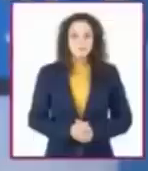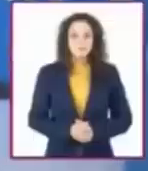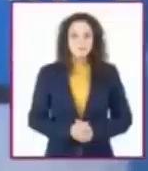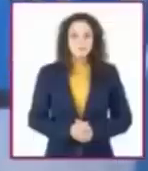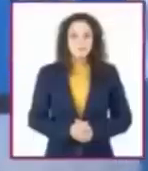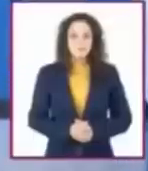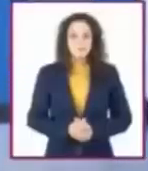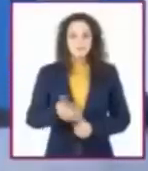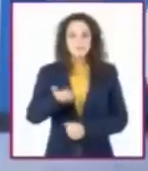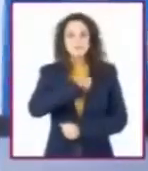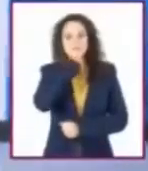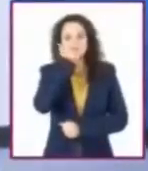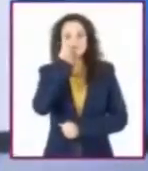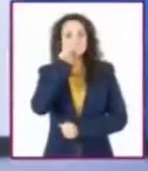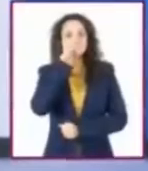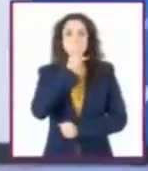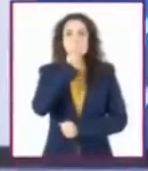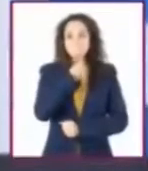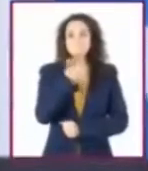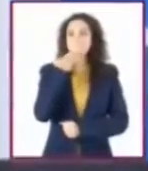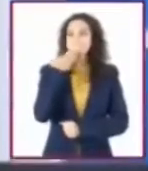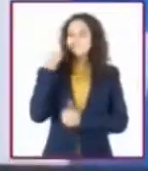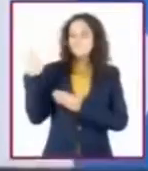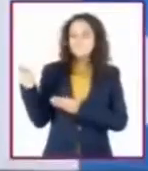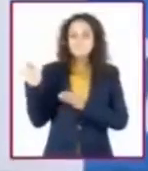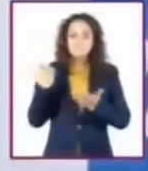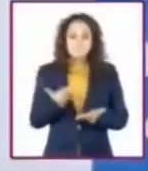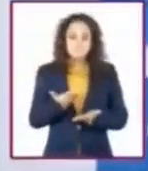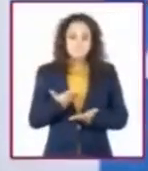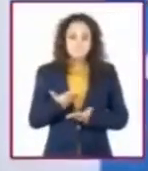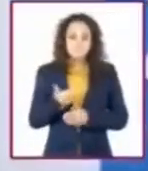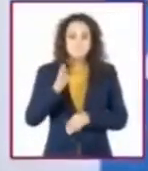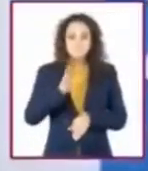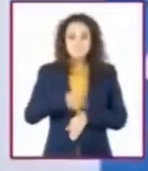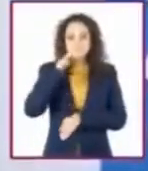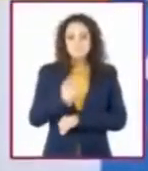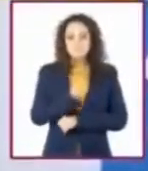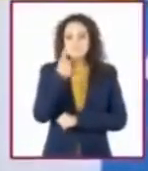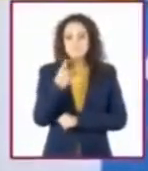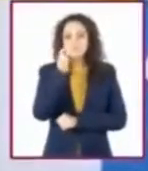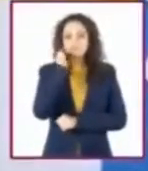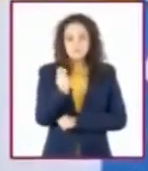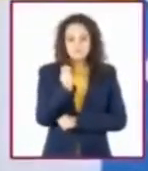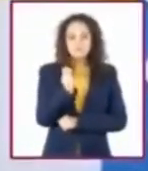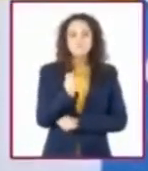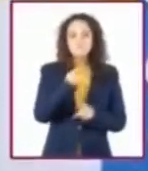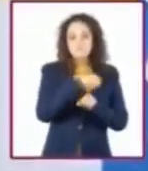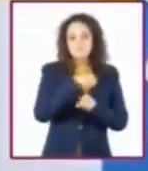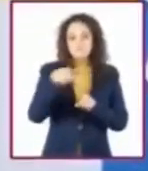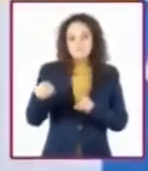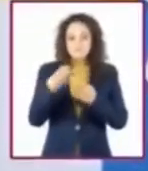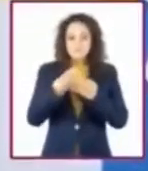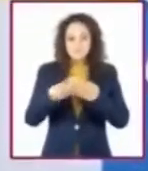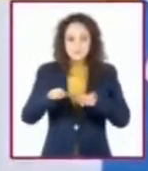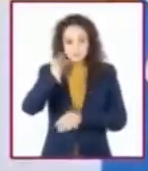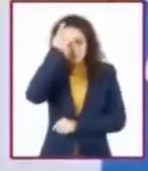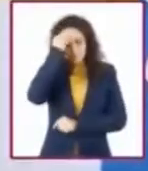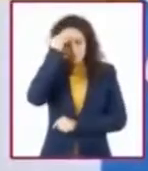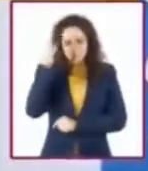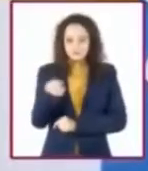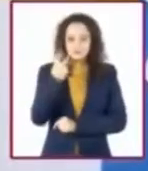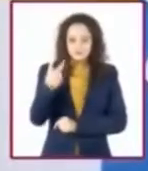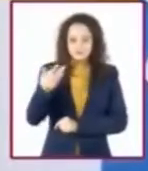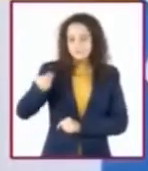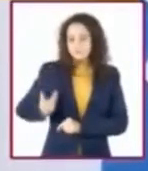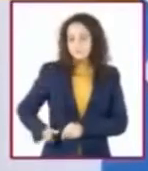Alumnas y alumnos, sean bienvenidas y bienvenidos a una sesión más de Aprende en Casa 2. Soy la profesora Leticia Conejo y me da